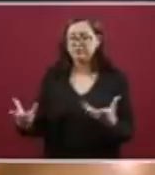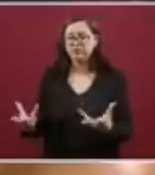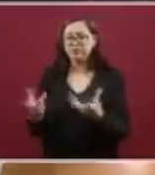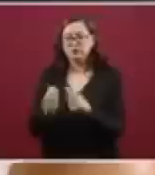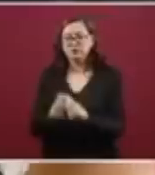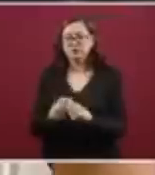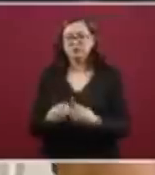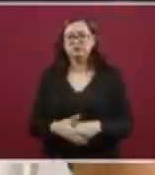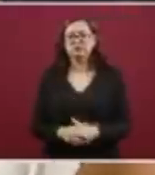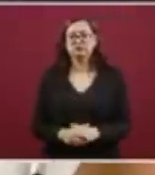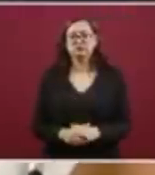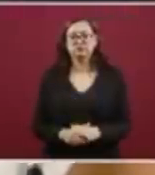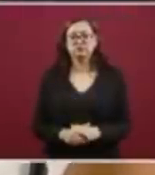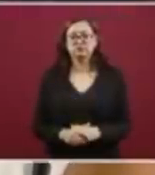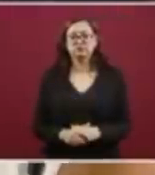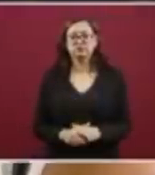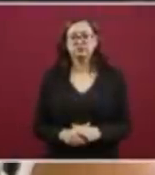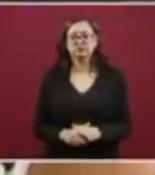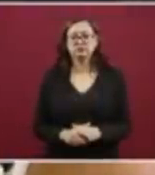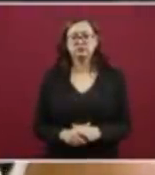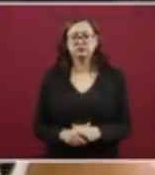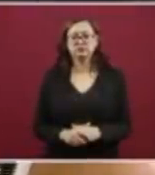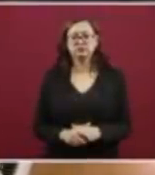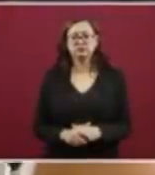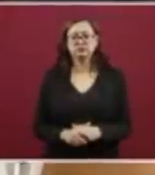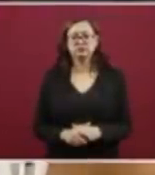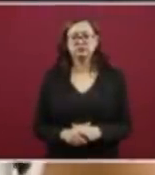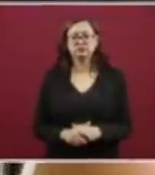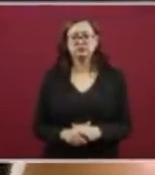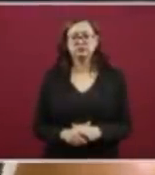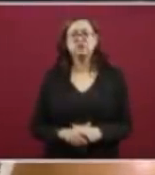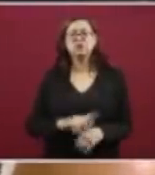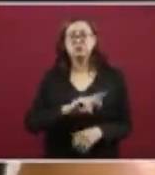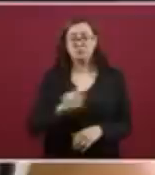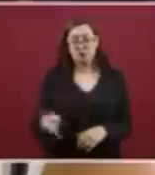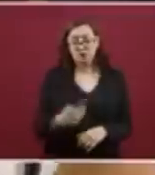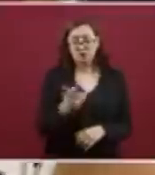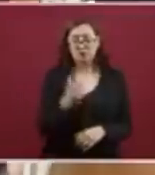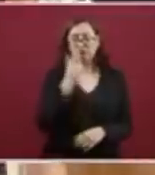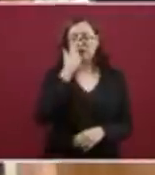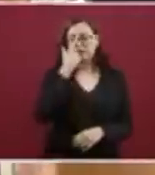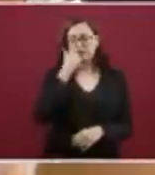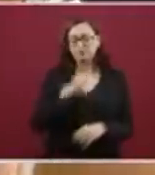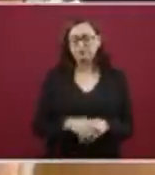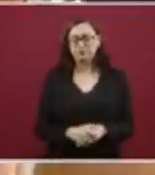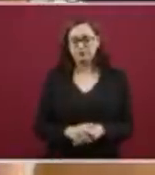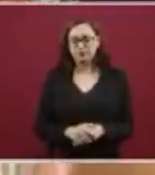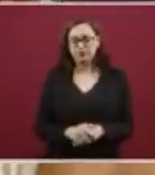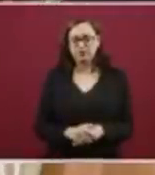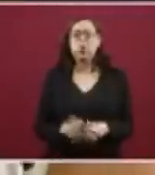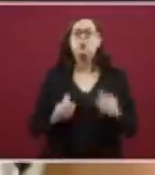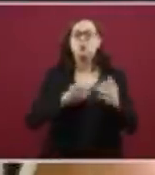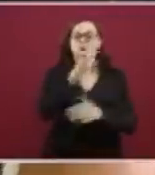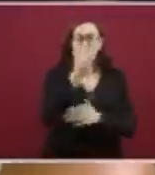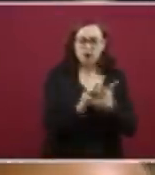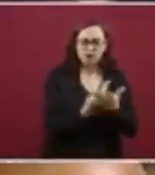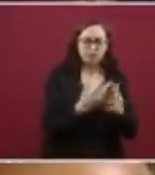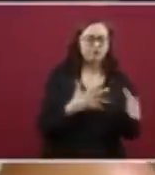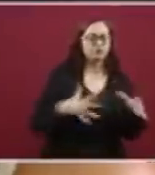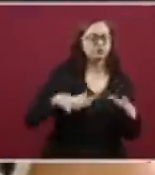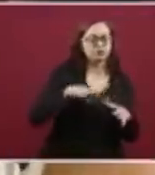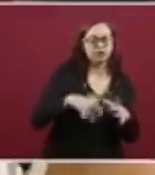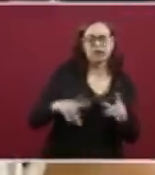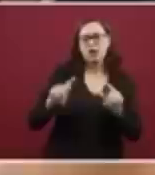pues preguntarle si además de los programas sociales, además de la Guardia